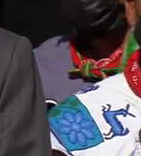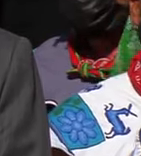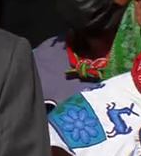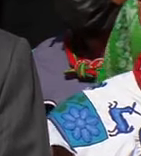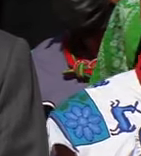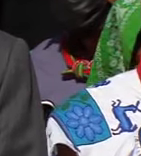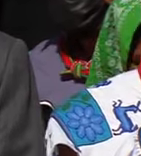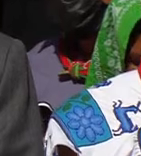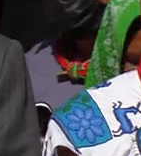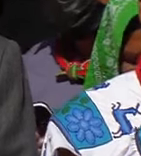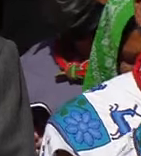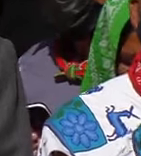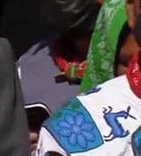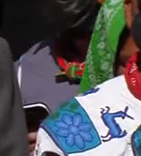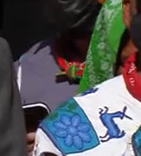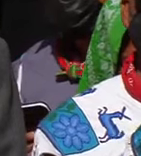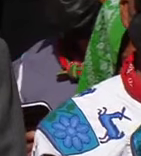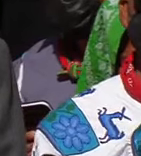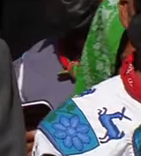Ese es mi compromiso.